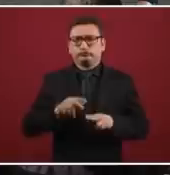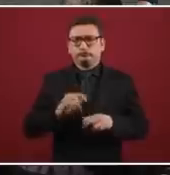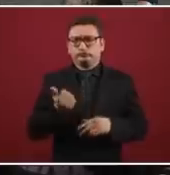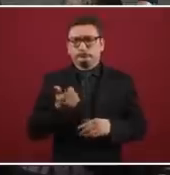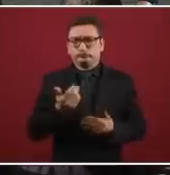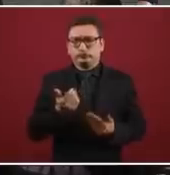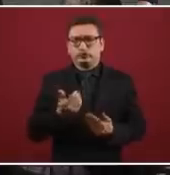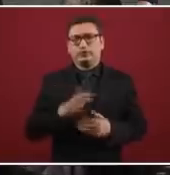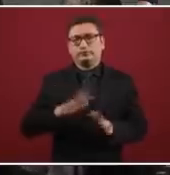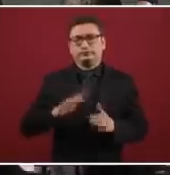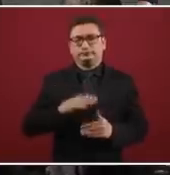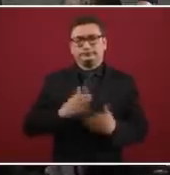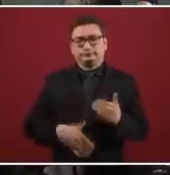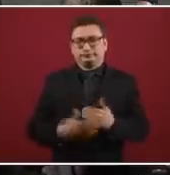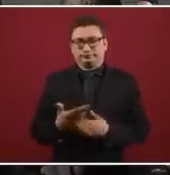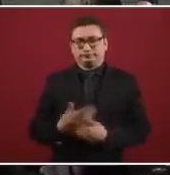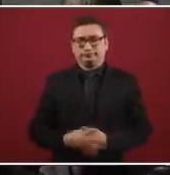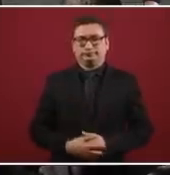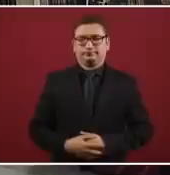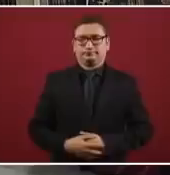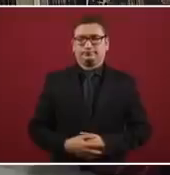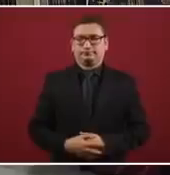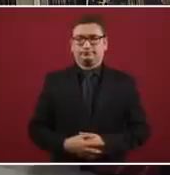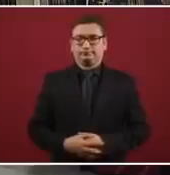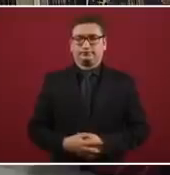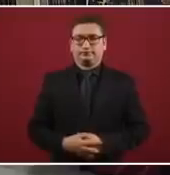Señor presidente, ¿sería cuánto?